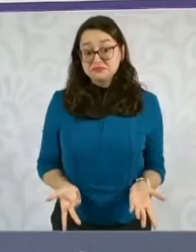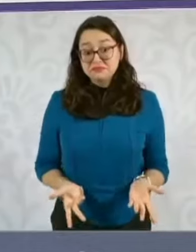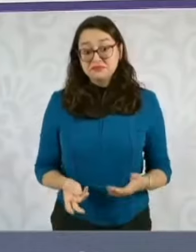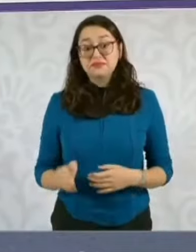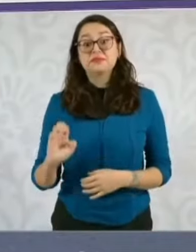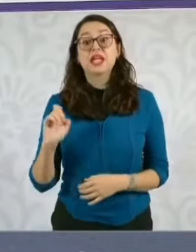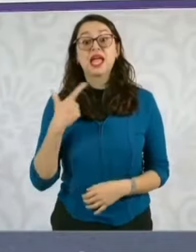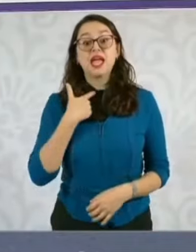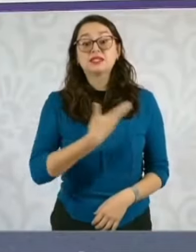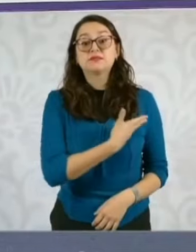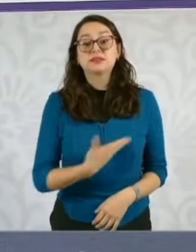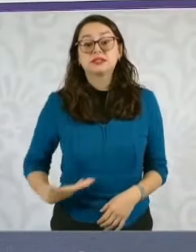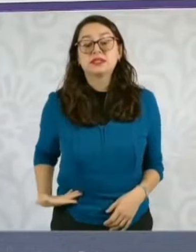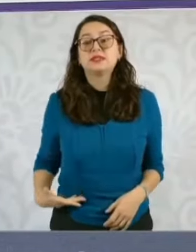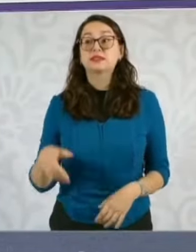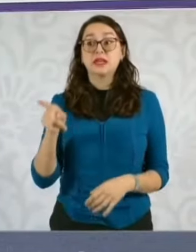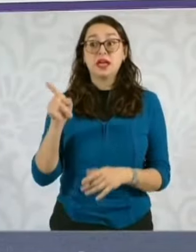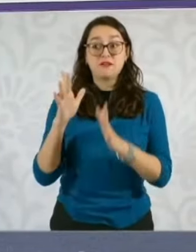expresidente de Francia,